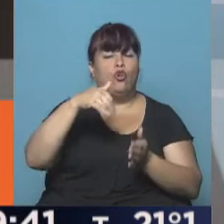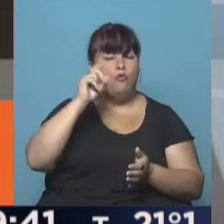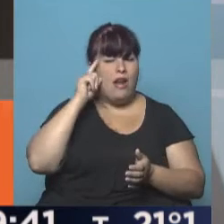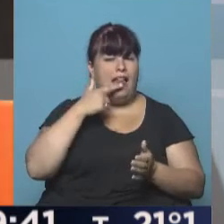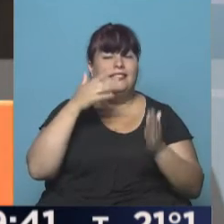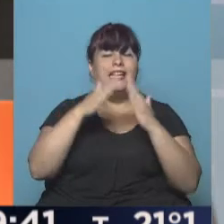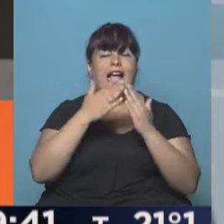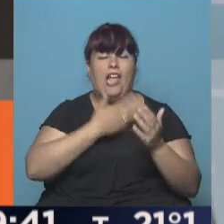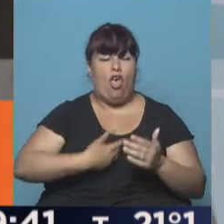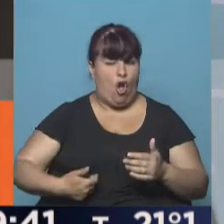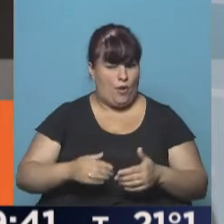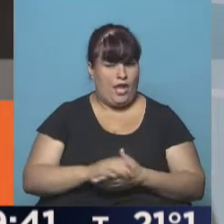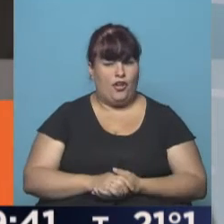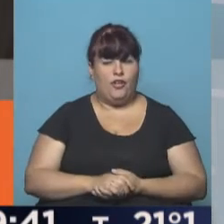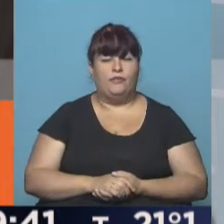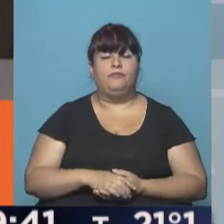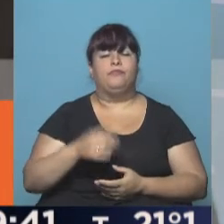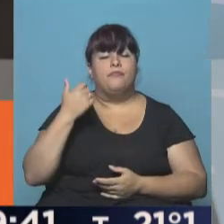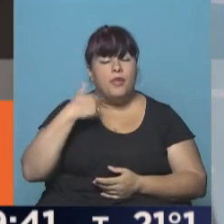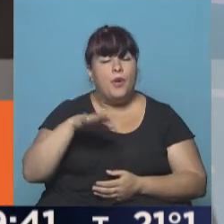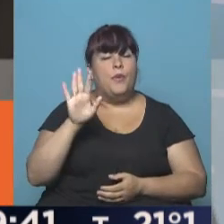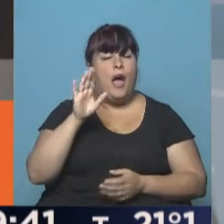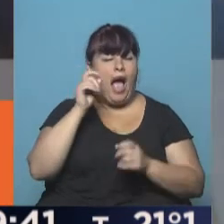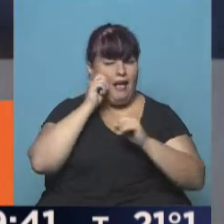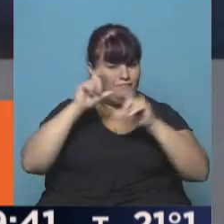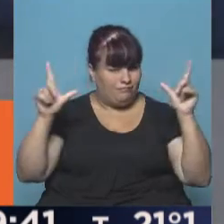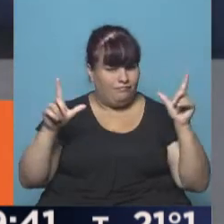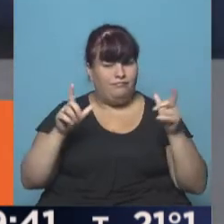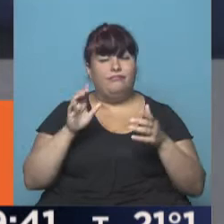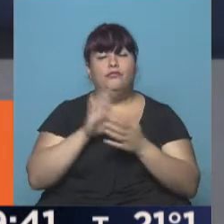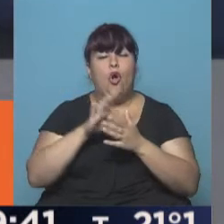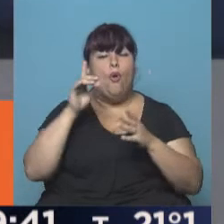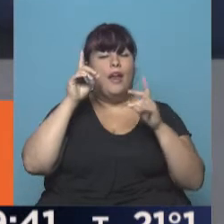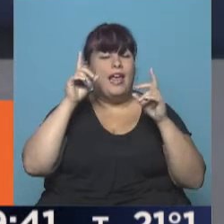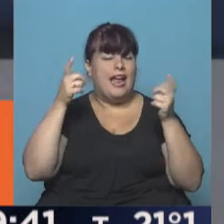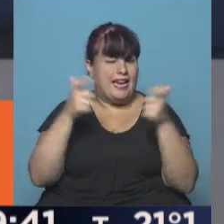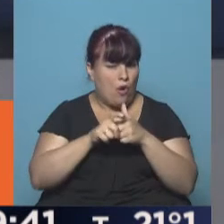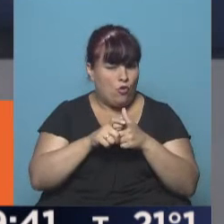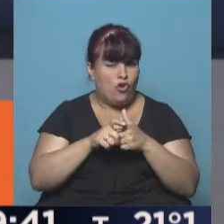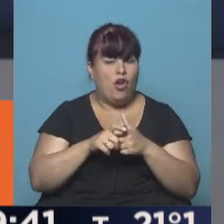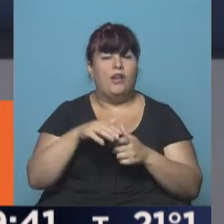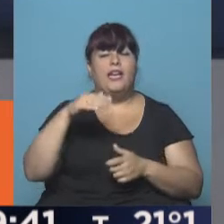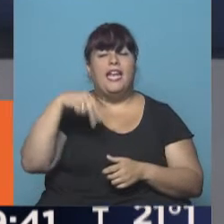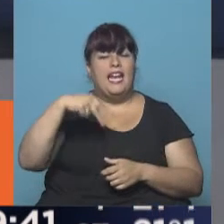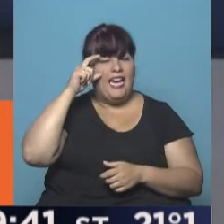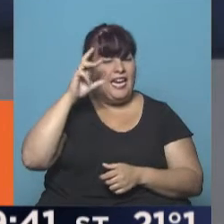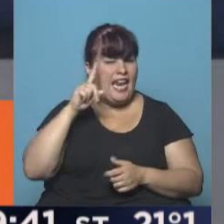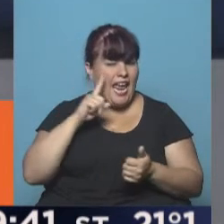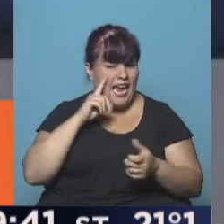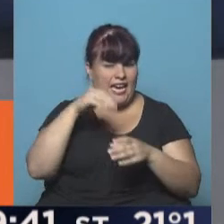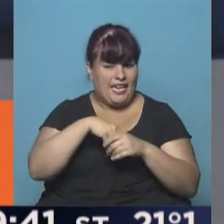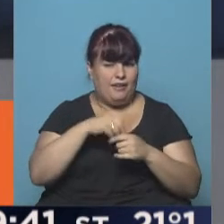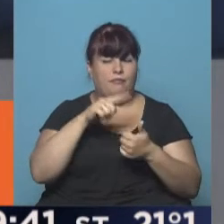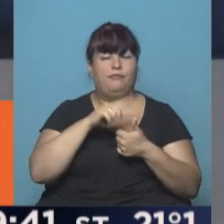la casa de gobierno ahí vamos a tener la imagen de la reunión donde está mario negri participaron